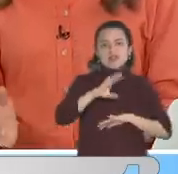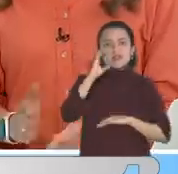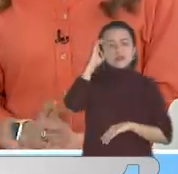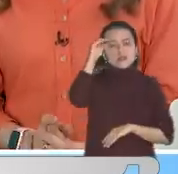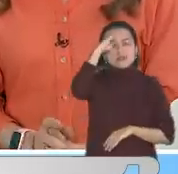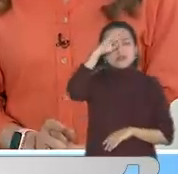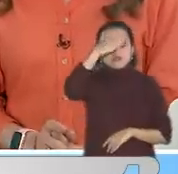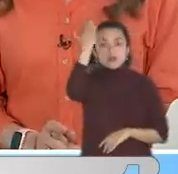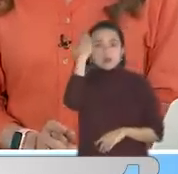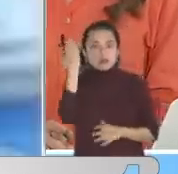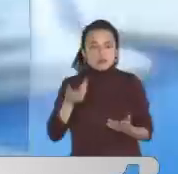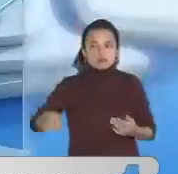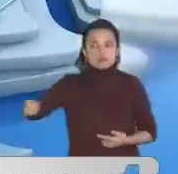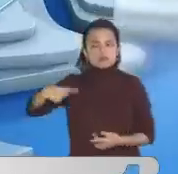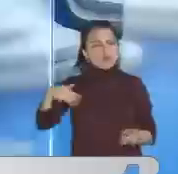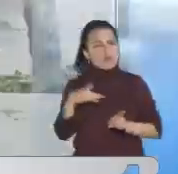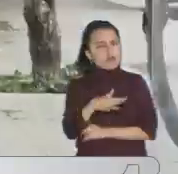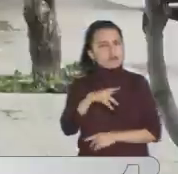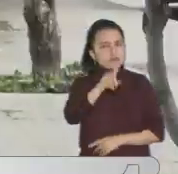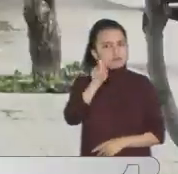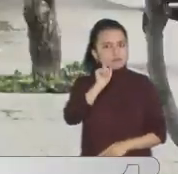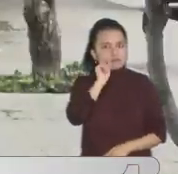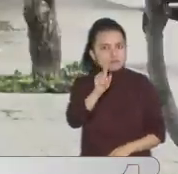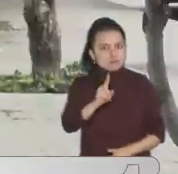¿En qué va toda esta polémica?